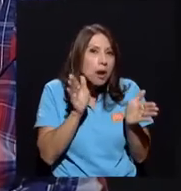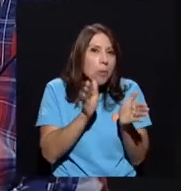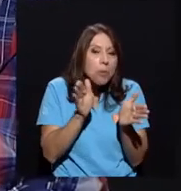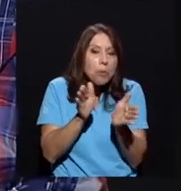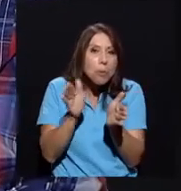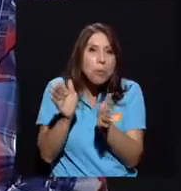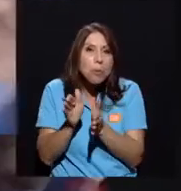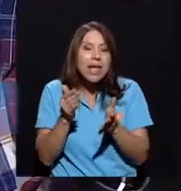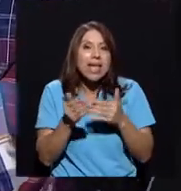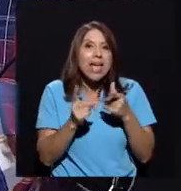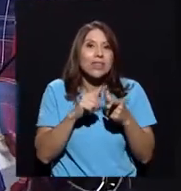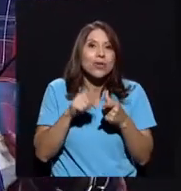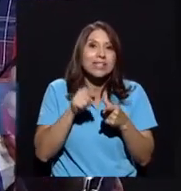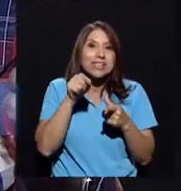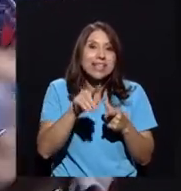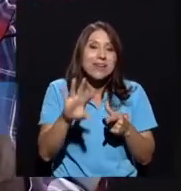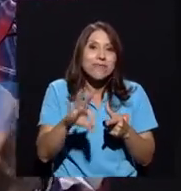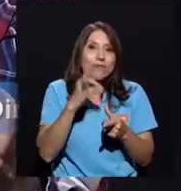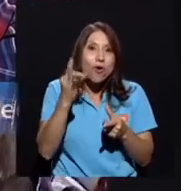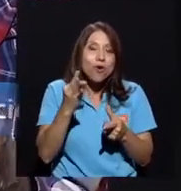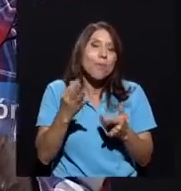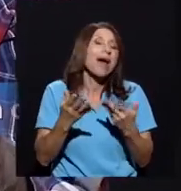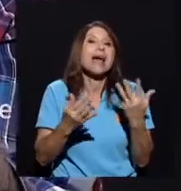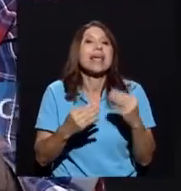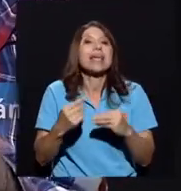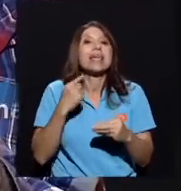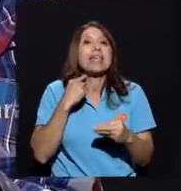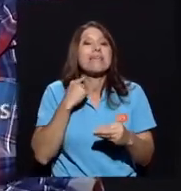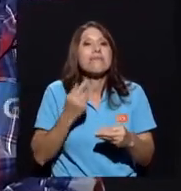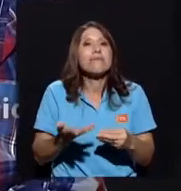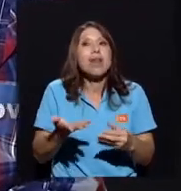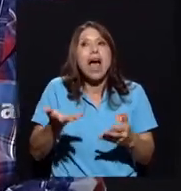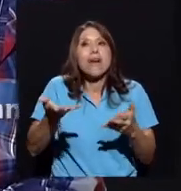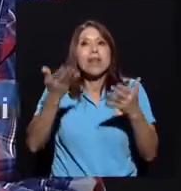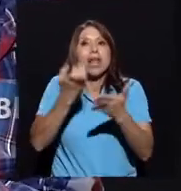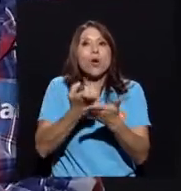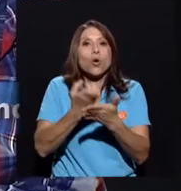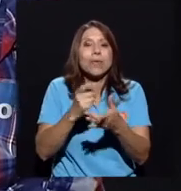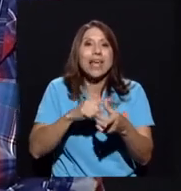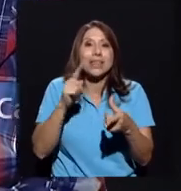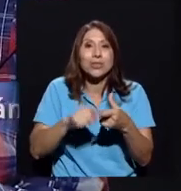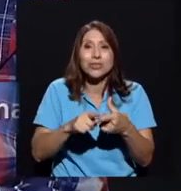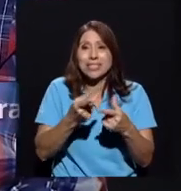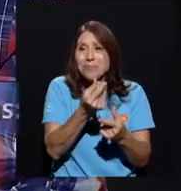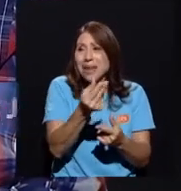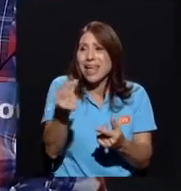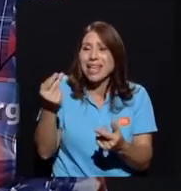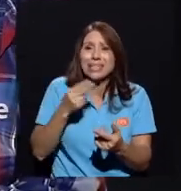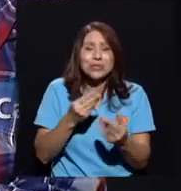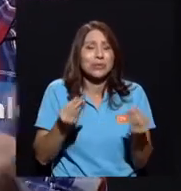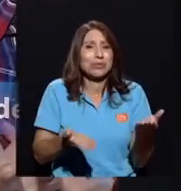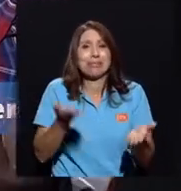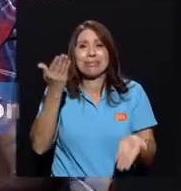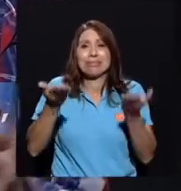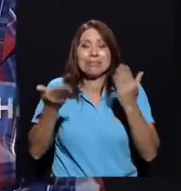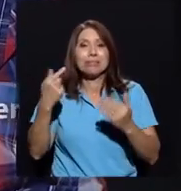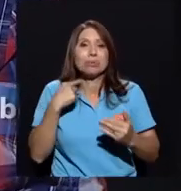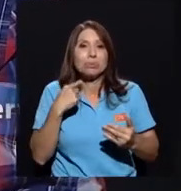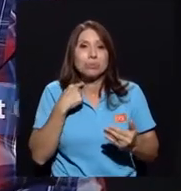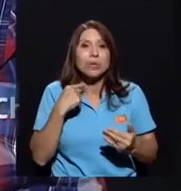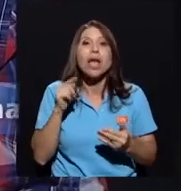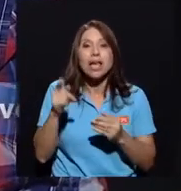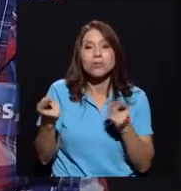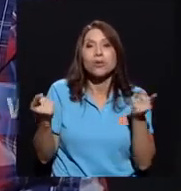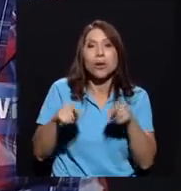barato y así inflaban la economía y literalmente se inflaba y los precios se disparaban que lo que estábamos hablando que nos pasó porque es mucho más fácil